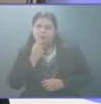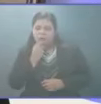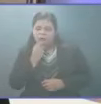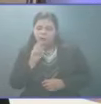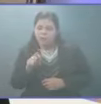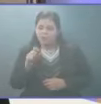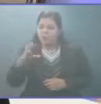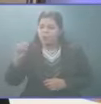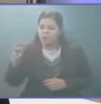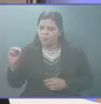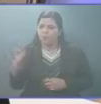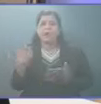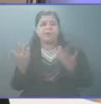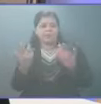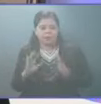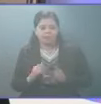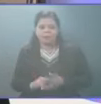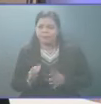Solo para terminar, doctor,